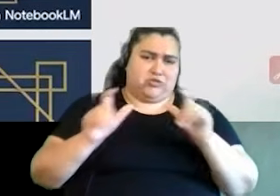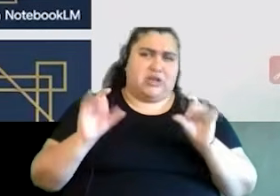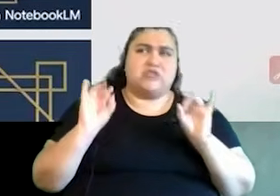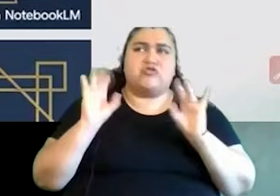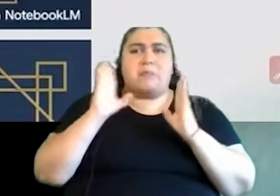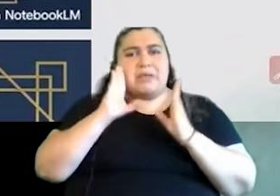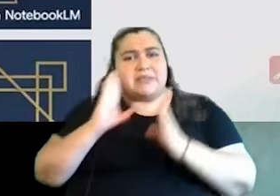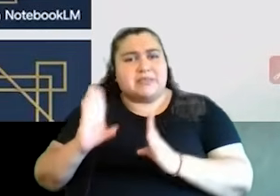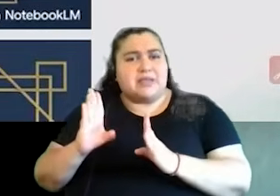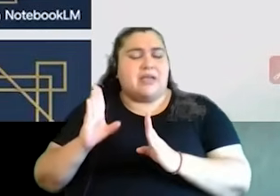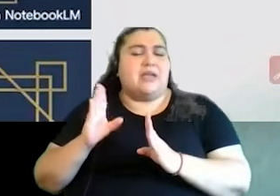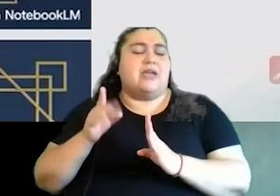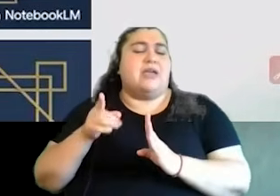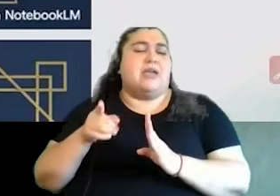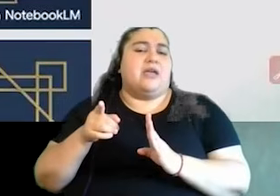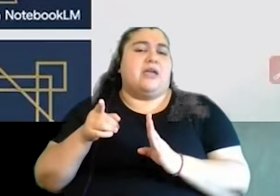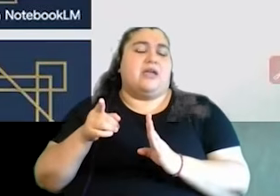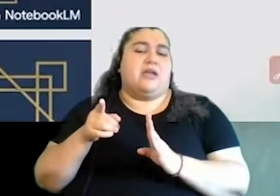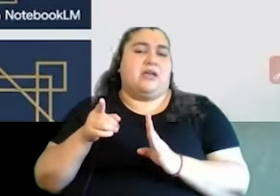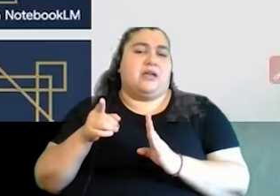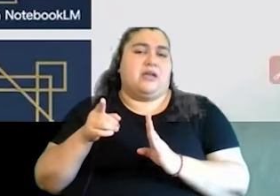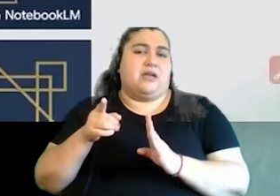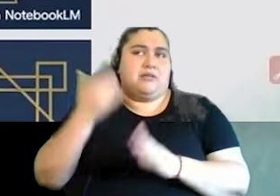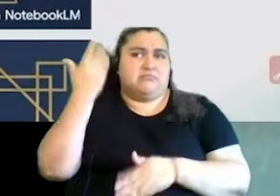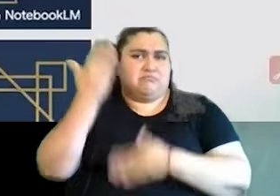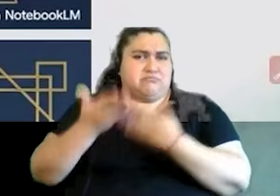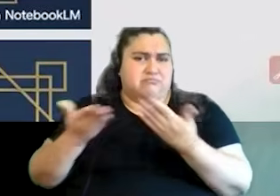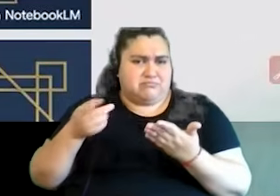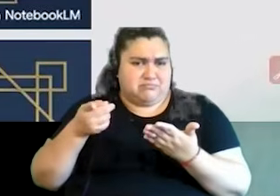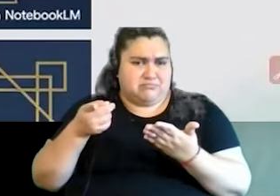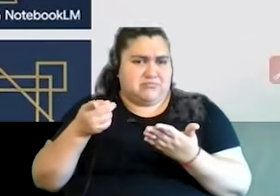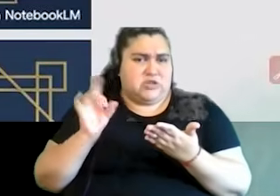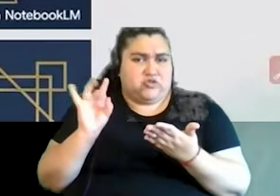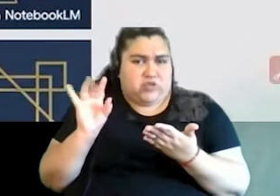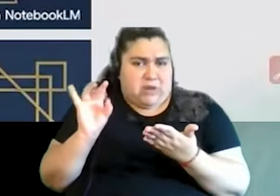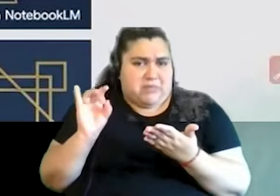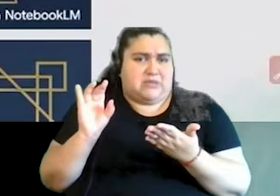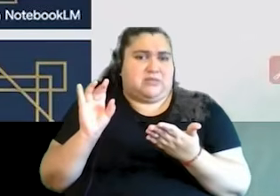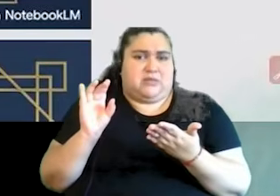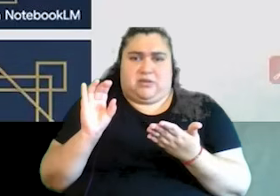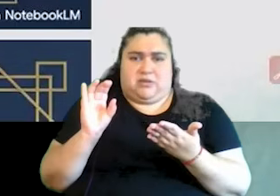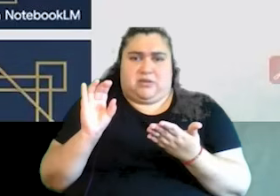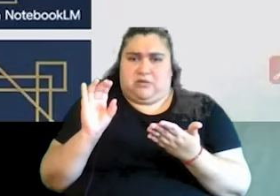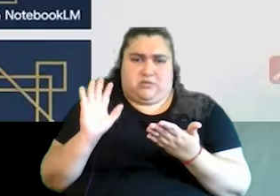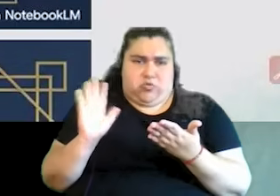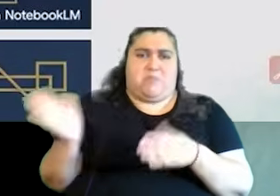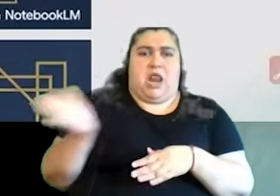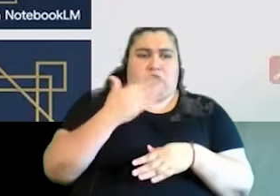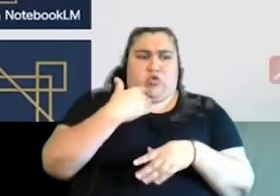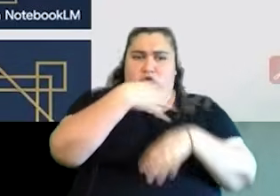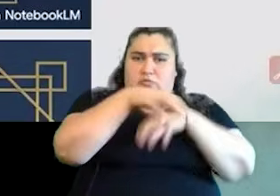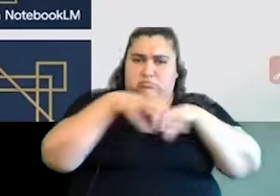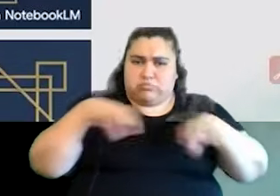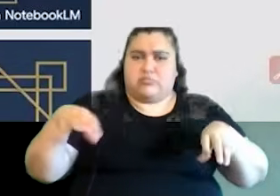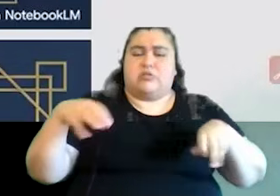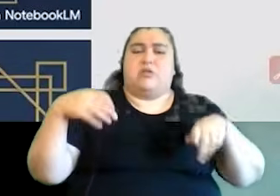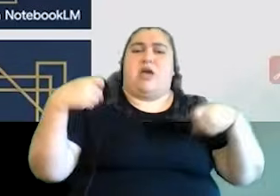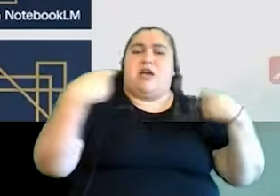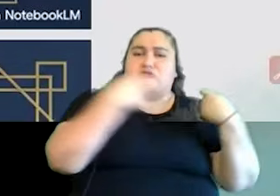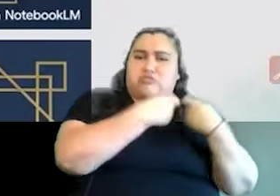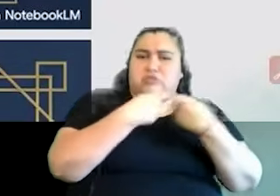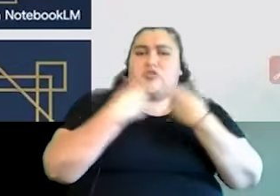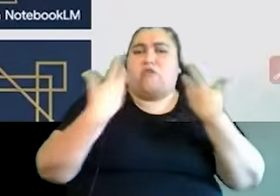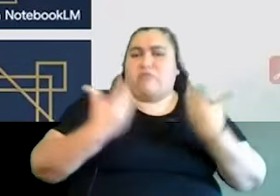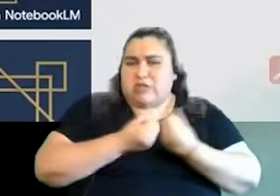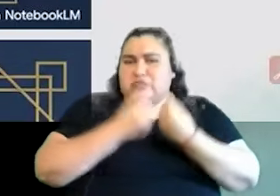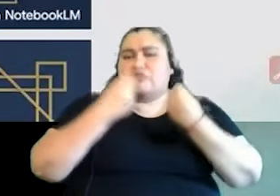para contribuyentes, como dijimos, el régimen simplificado, personas humanas, sino que abarca a personas jurídicas, a contratos asociativos, a